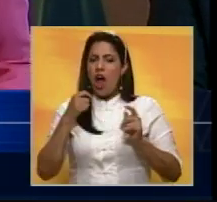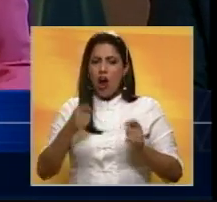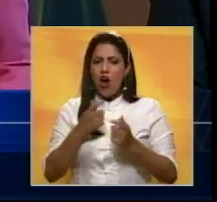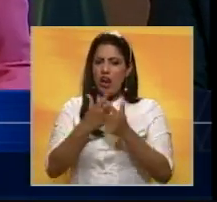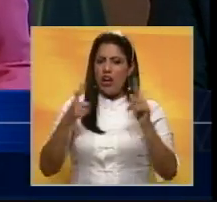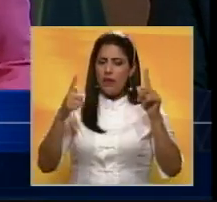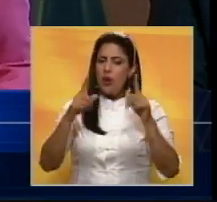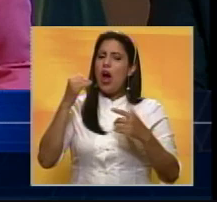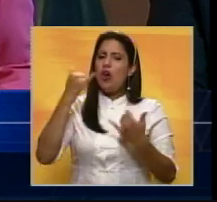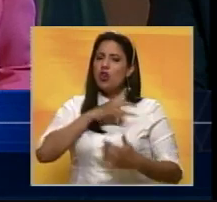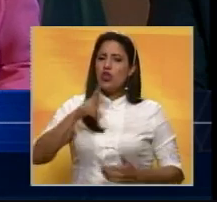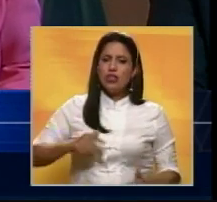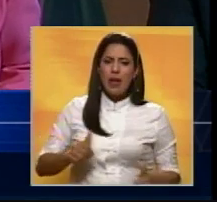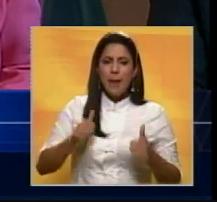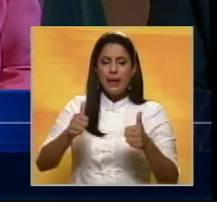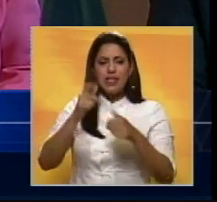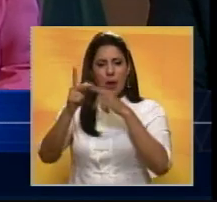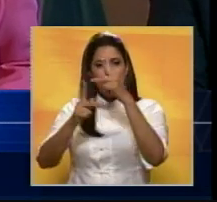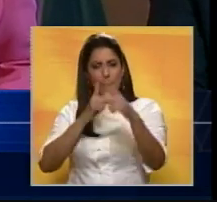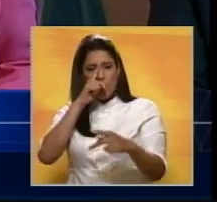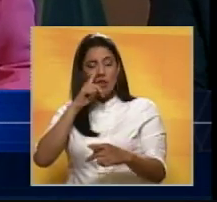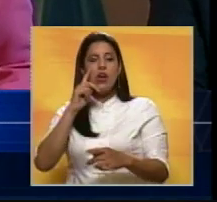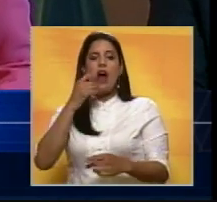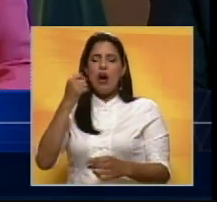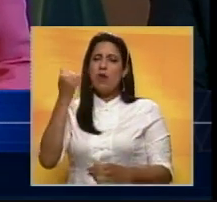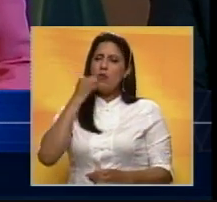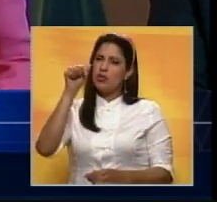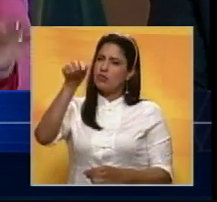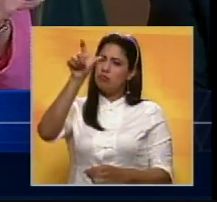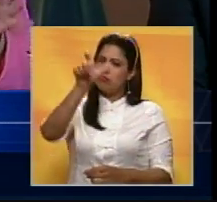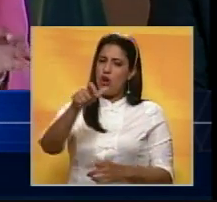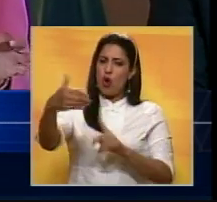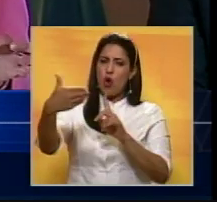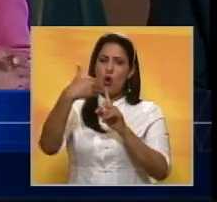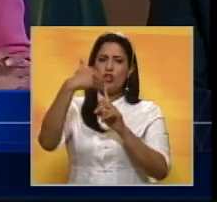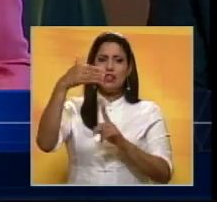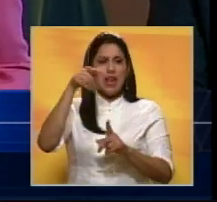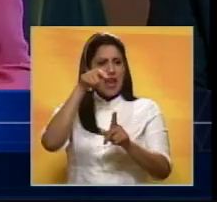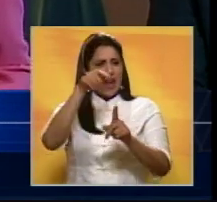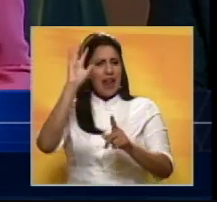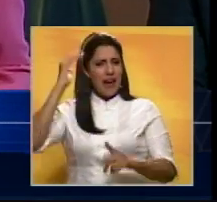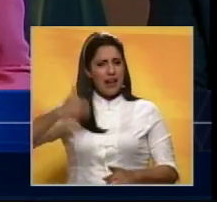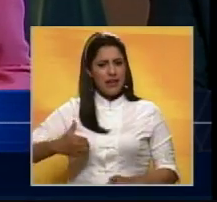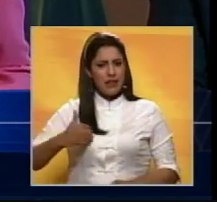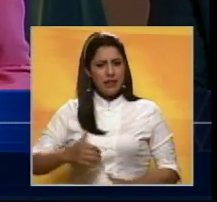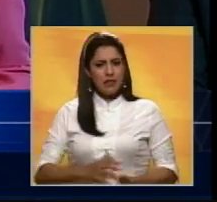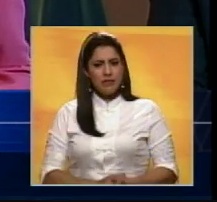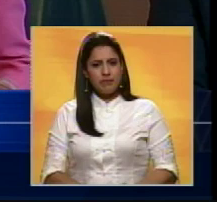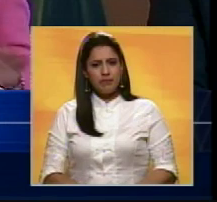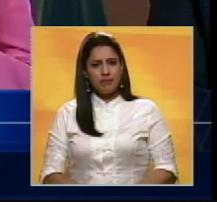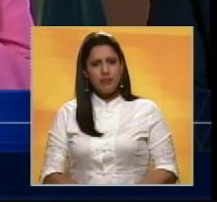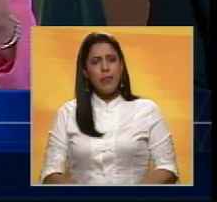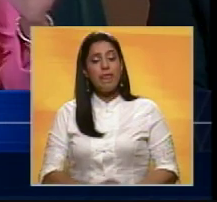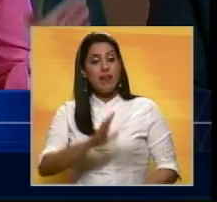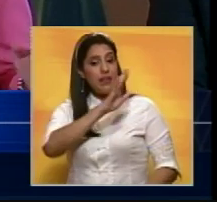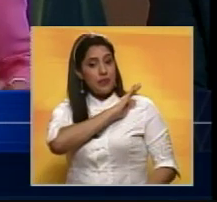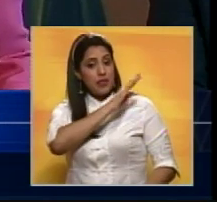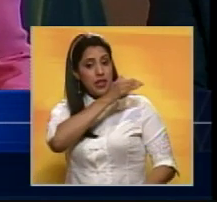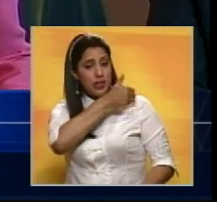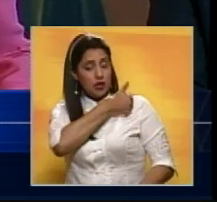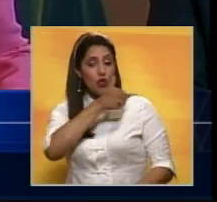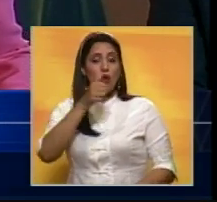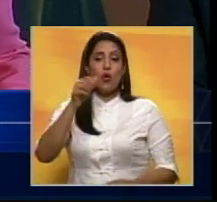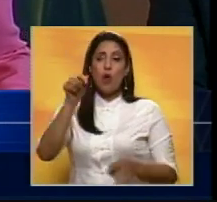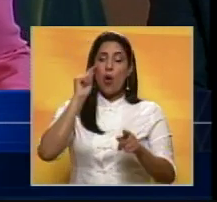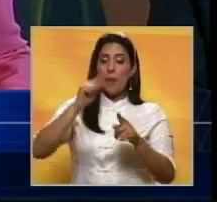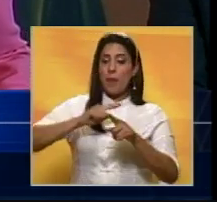de Olivo, hemos iniciado el procedimiento de arbitraje contra Argentina. El director de